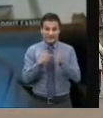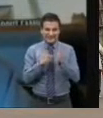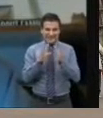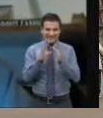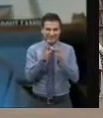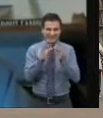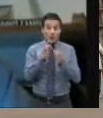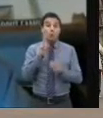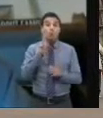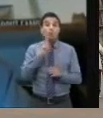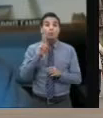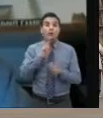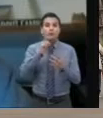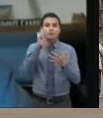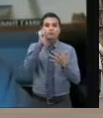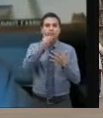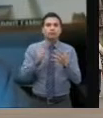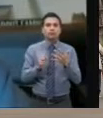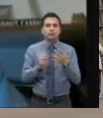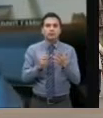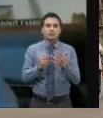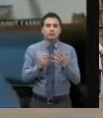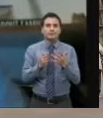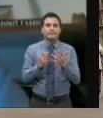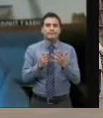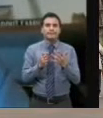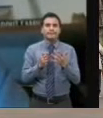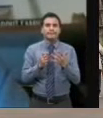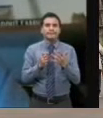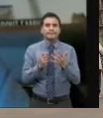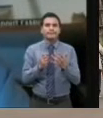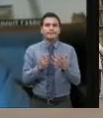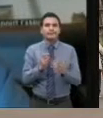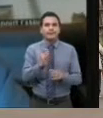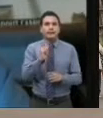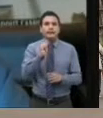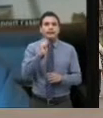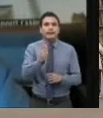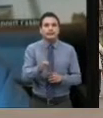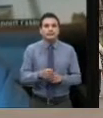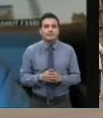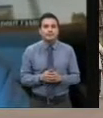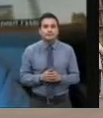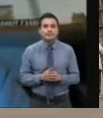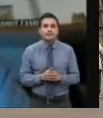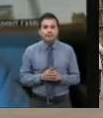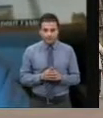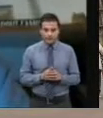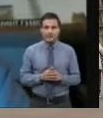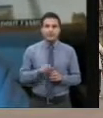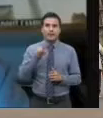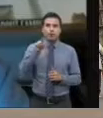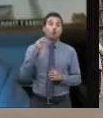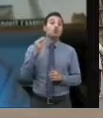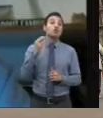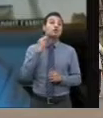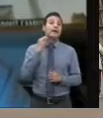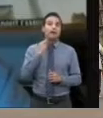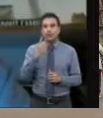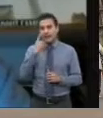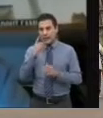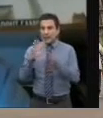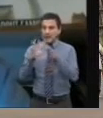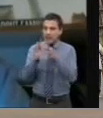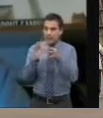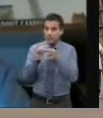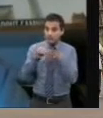pruebas deben ser ofrecidas y admitidas cuando versen sobre declaraciones levantadas ante fedatario público.